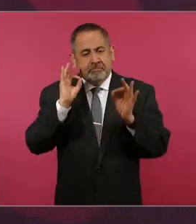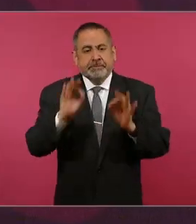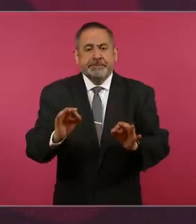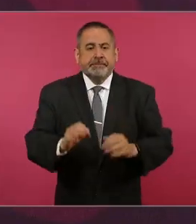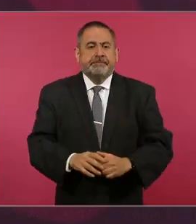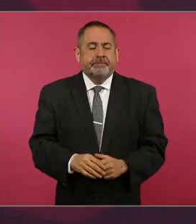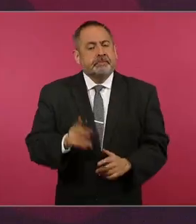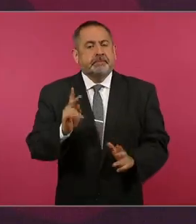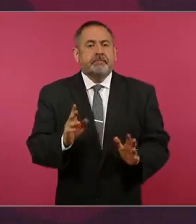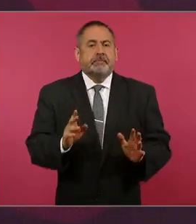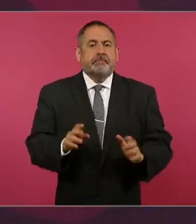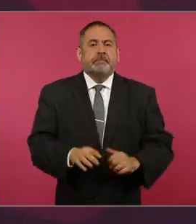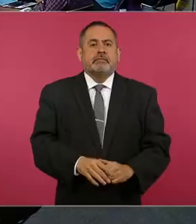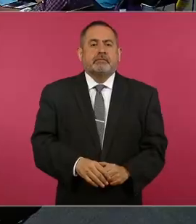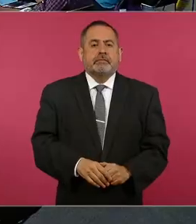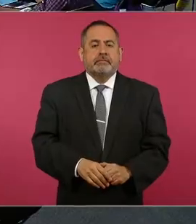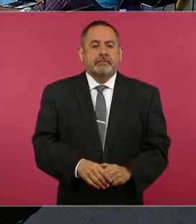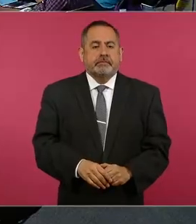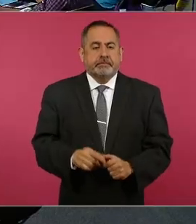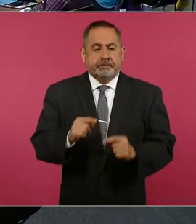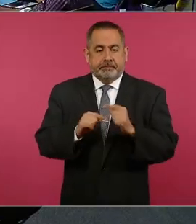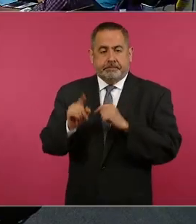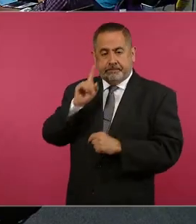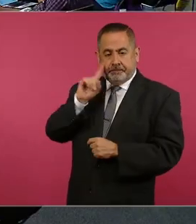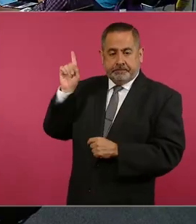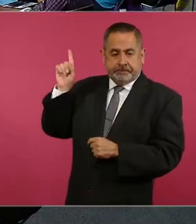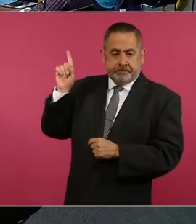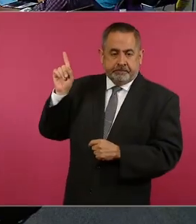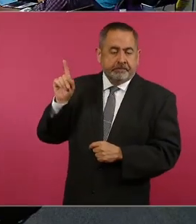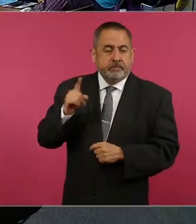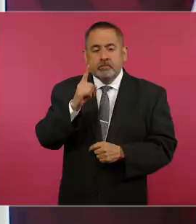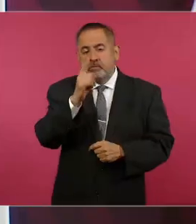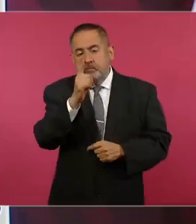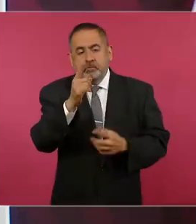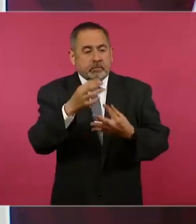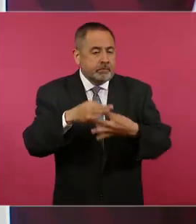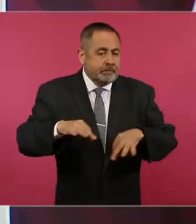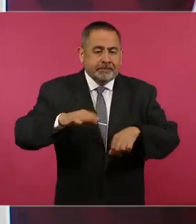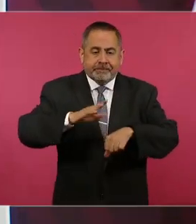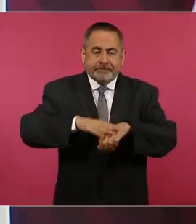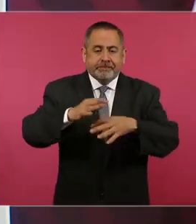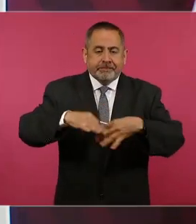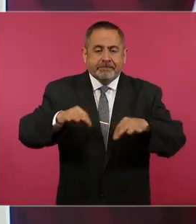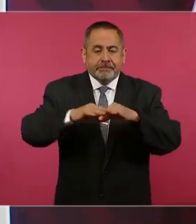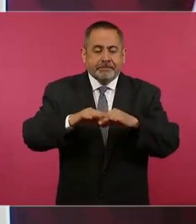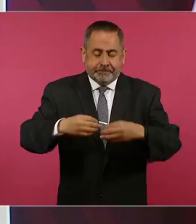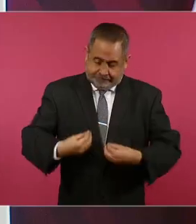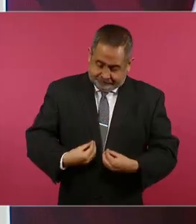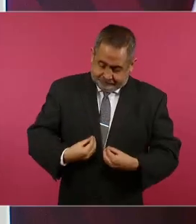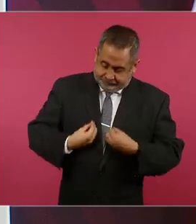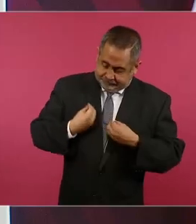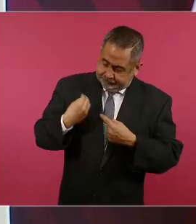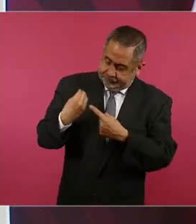pero regresando lo más importante es la vida